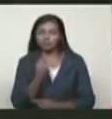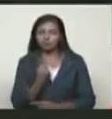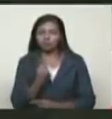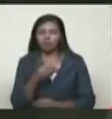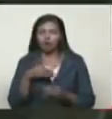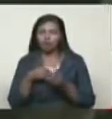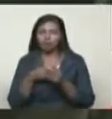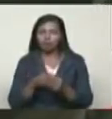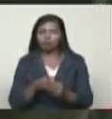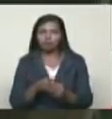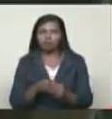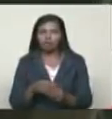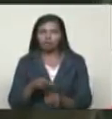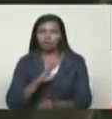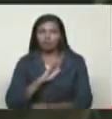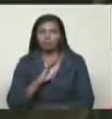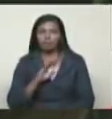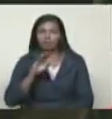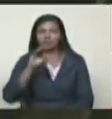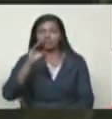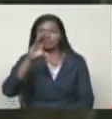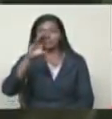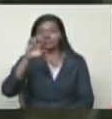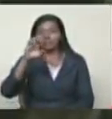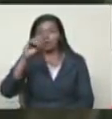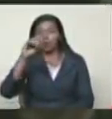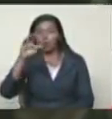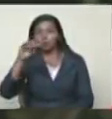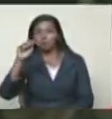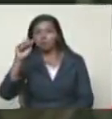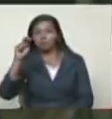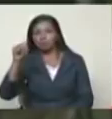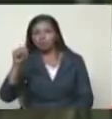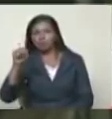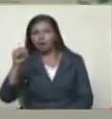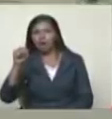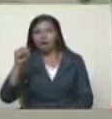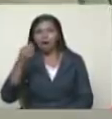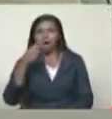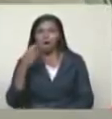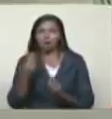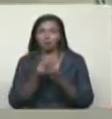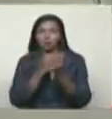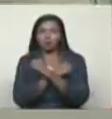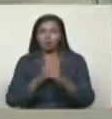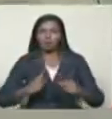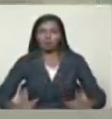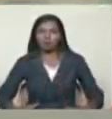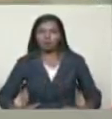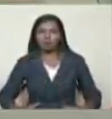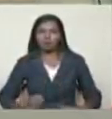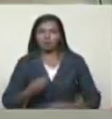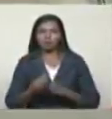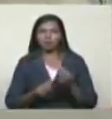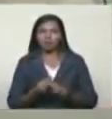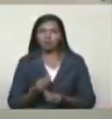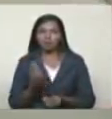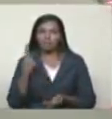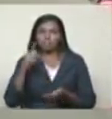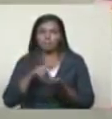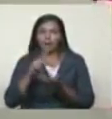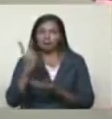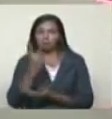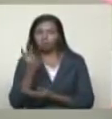comandante del CEOFAN, Comando Estratégico Operacional de la Fuerza Armada Nacional Bolivariana, entre otros